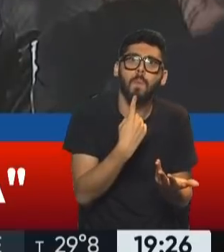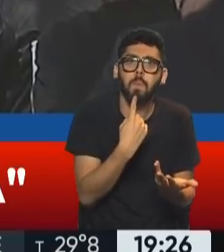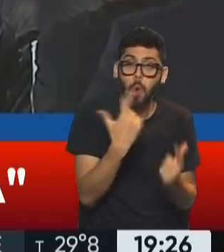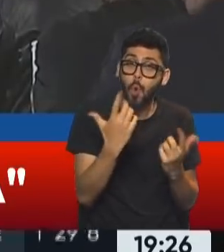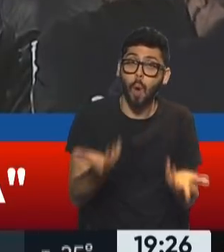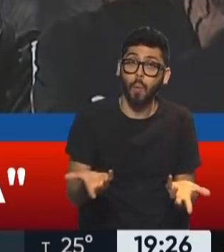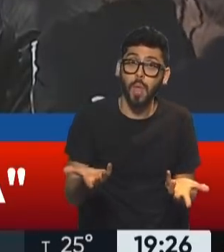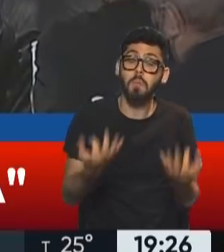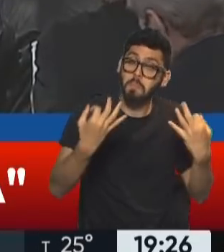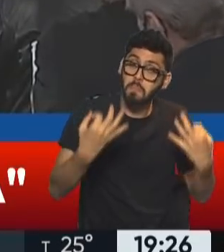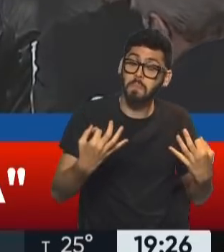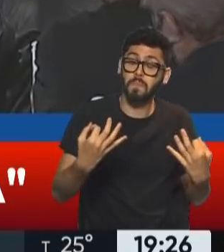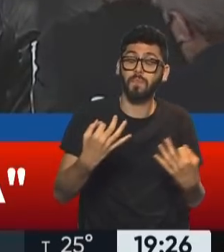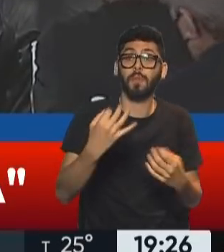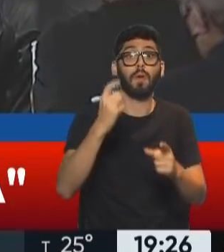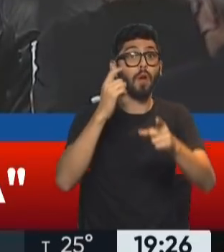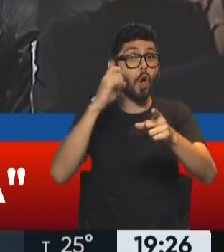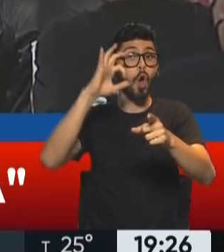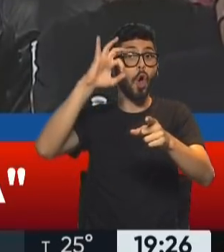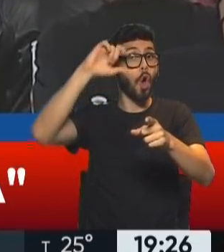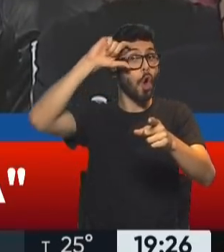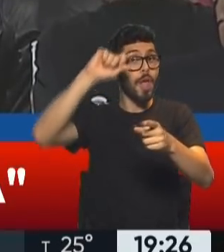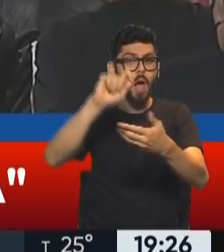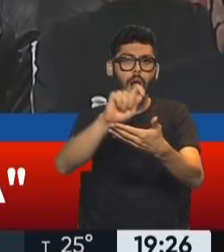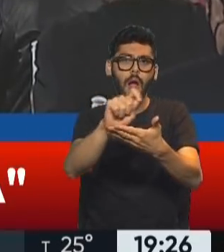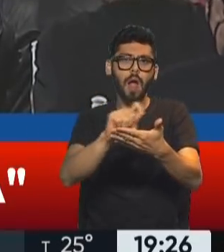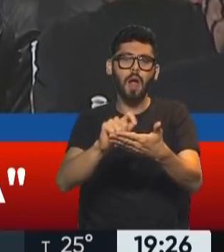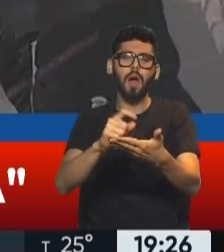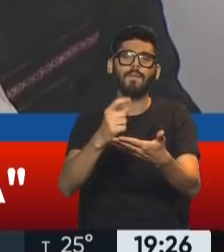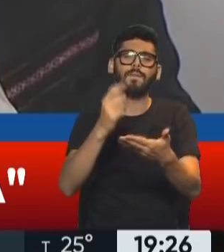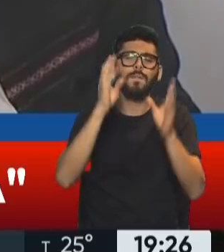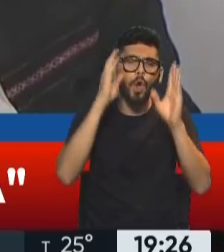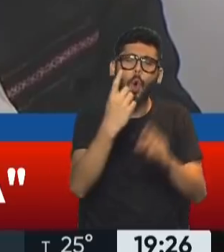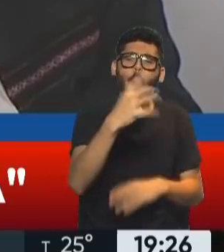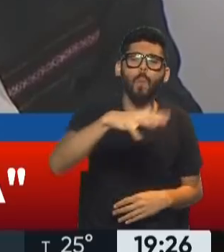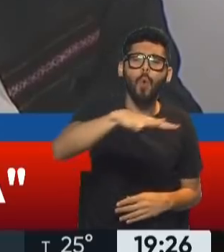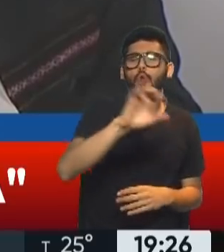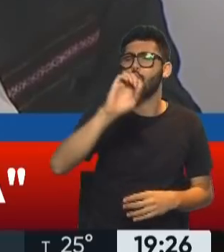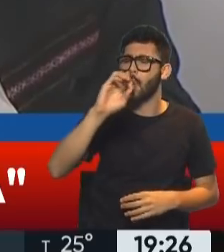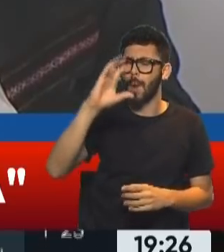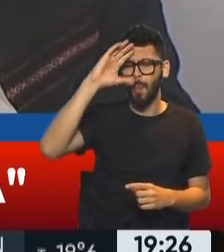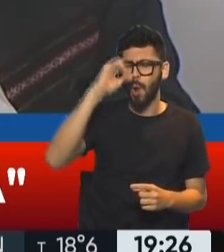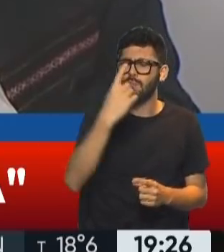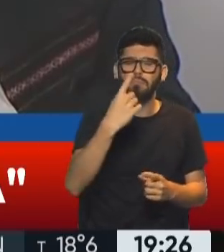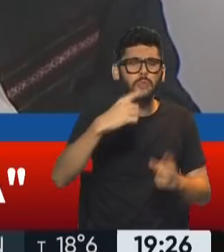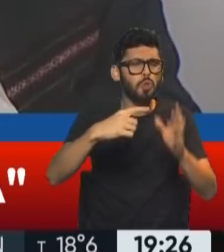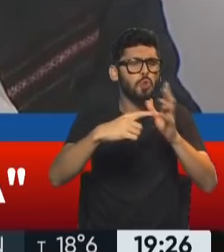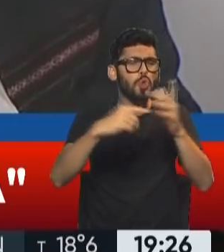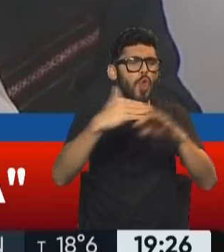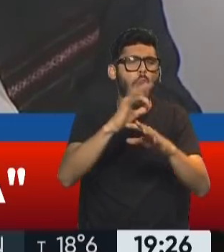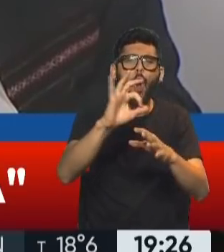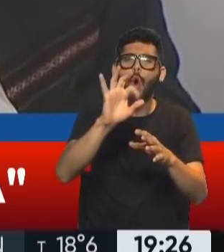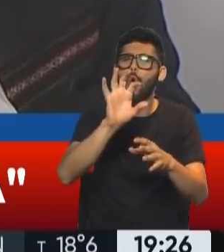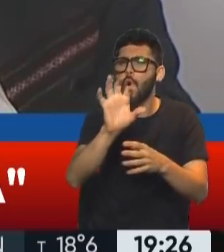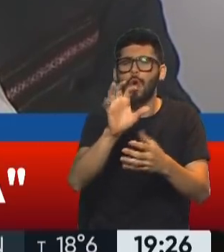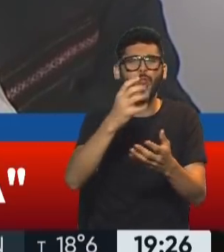El dictamen de la OEA mostraba un pueblo, que no puedo recordar cuál era, una ciudad, un distrito, un departamento